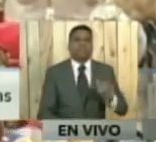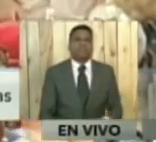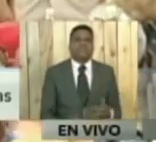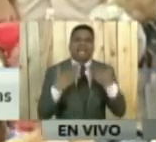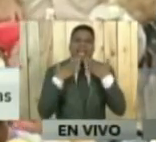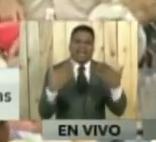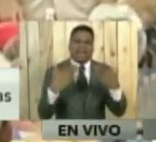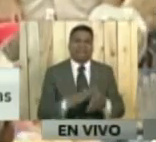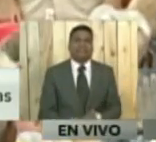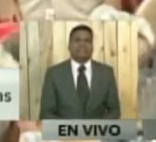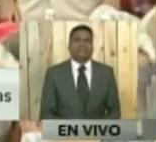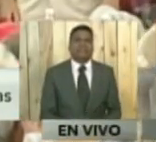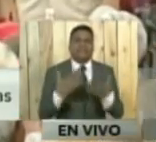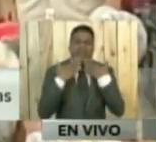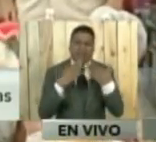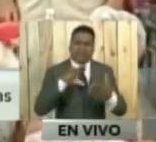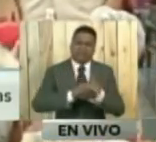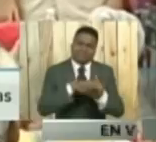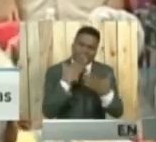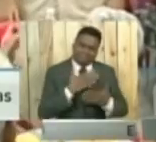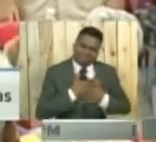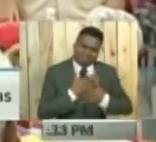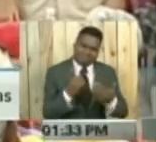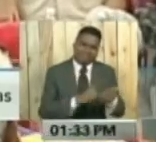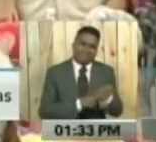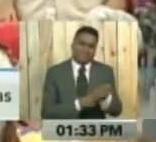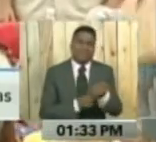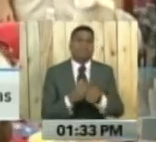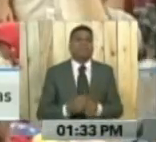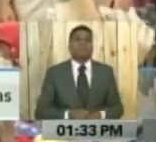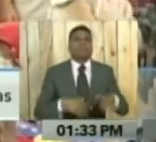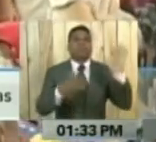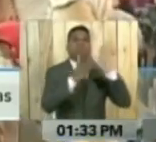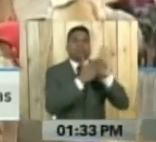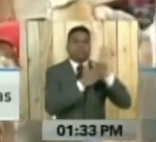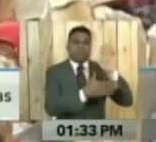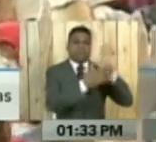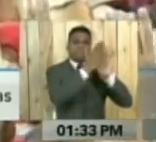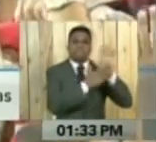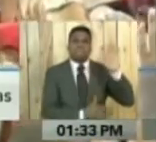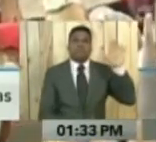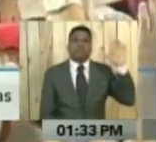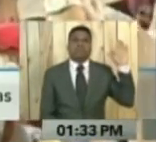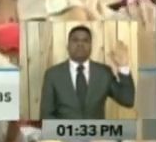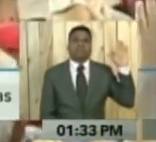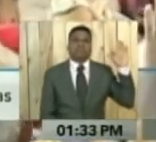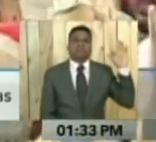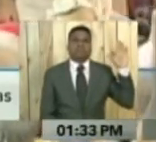Gracias, hermano Tare, por estar aquí presente. Vamos a levantar la mano izquierda.